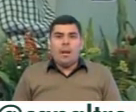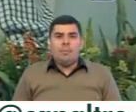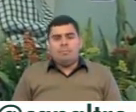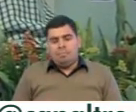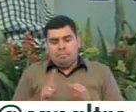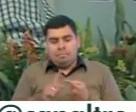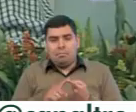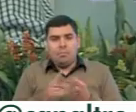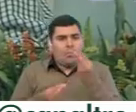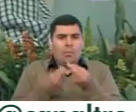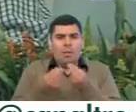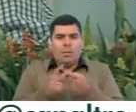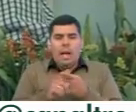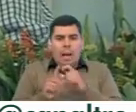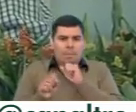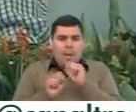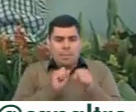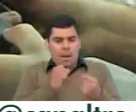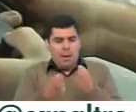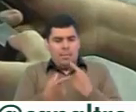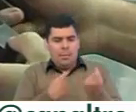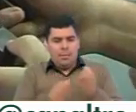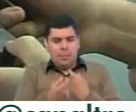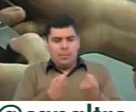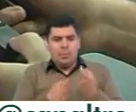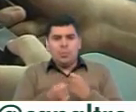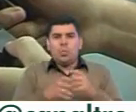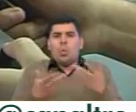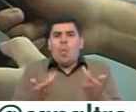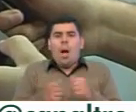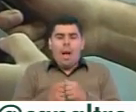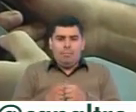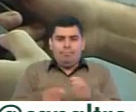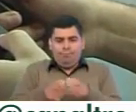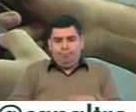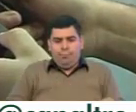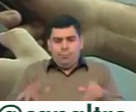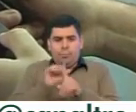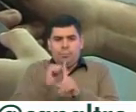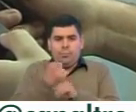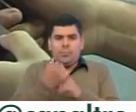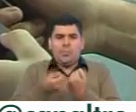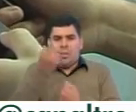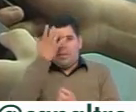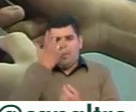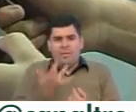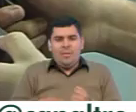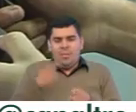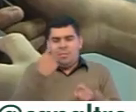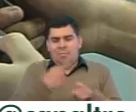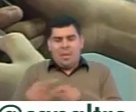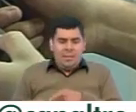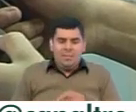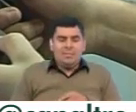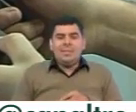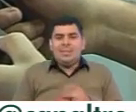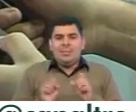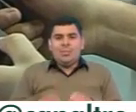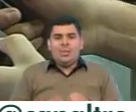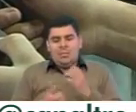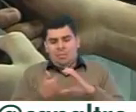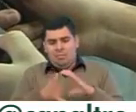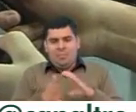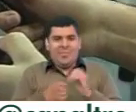primer momento, a través de la web, las redes sociales y la radio de la diócesis. Un segundo momento, se está